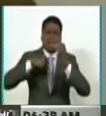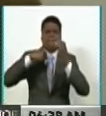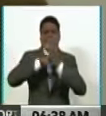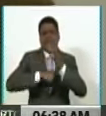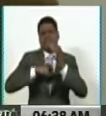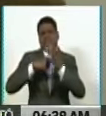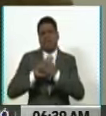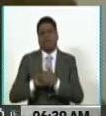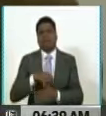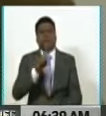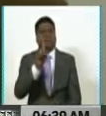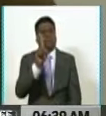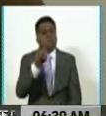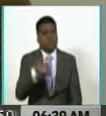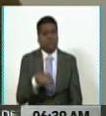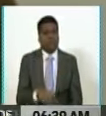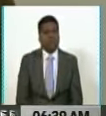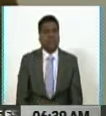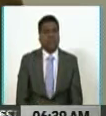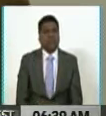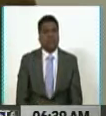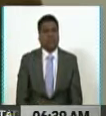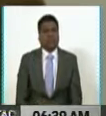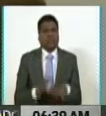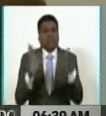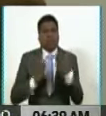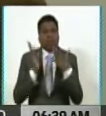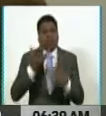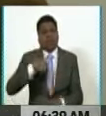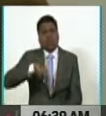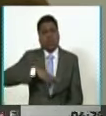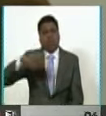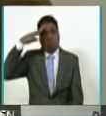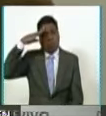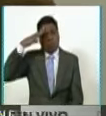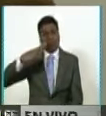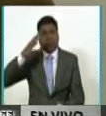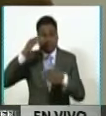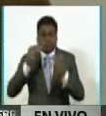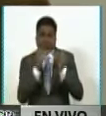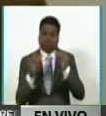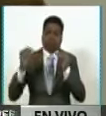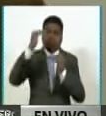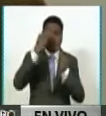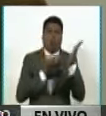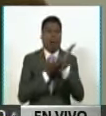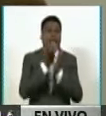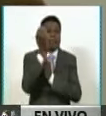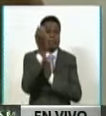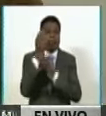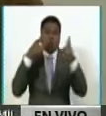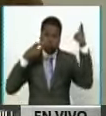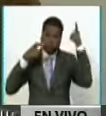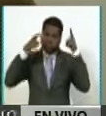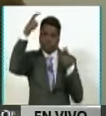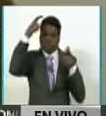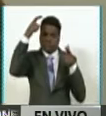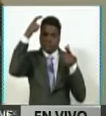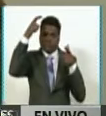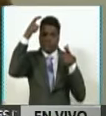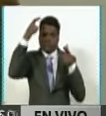y más aún cuando nuestro comandante supremo eterno, Hugo Chávez, y